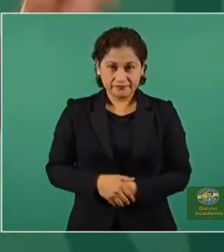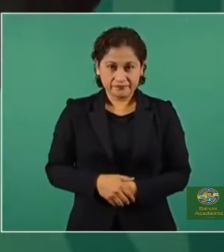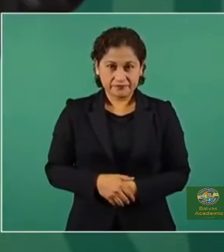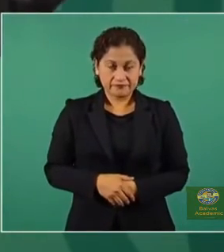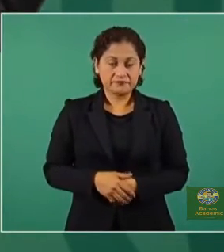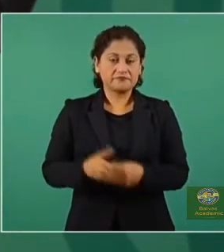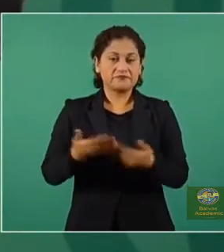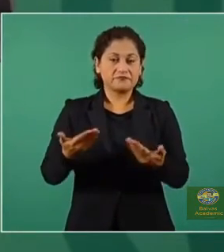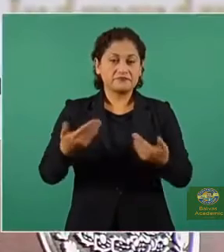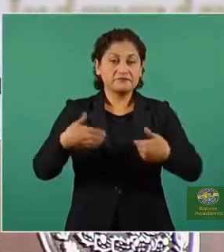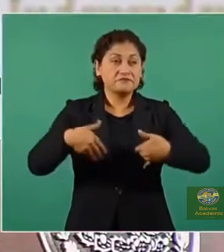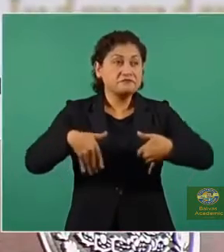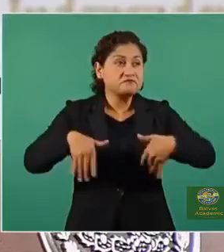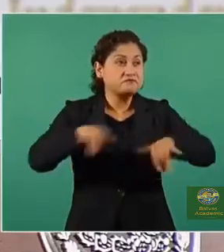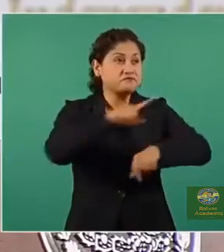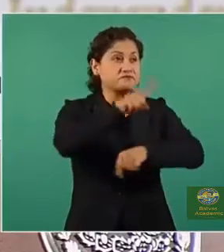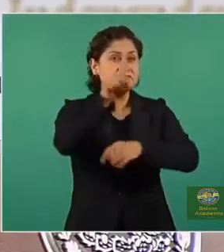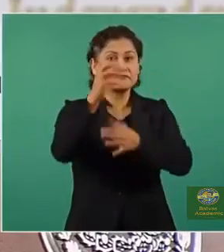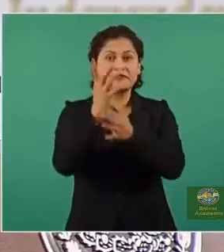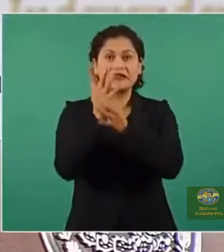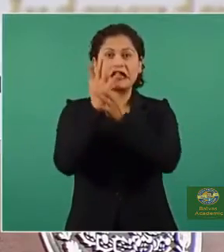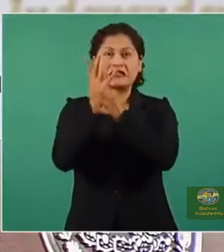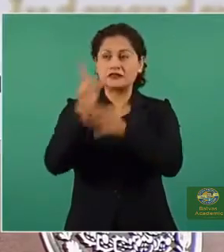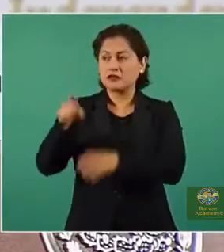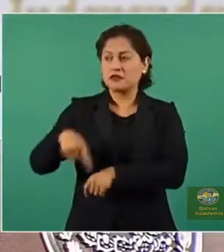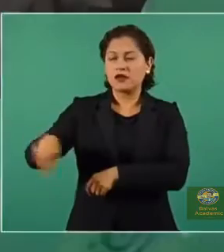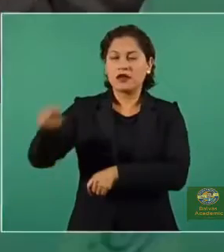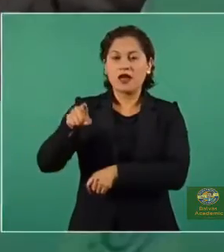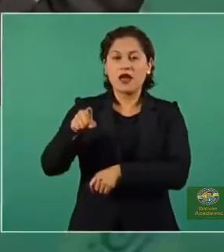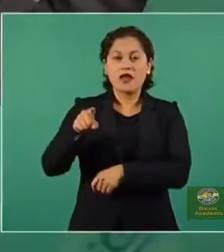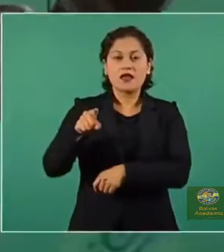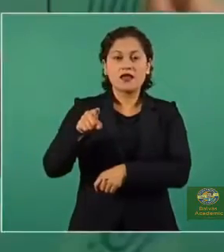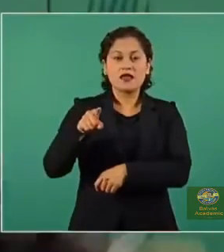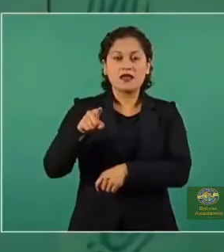que por ahí podían ir a dejar